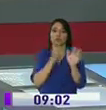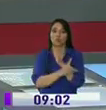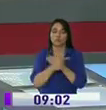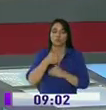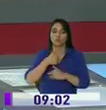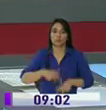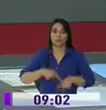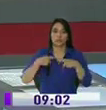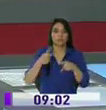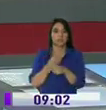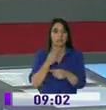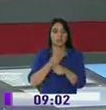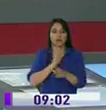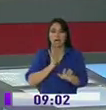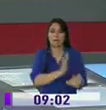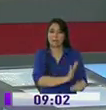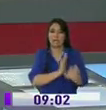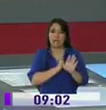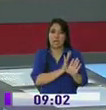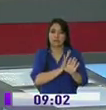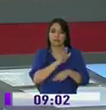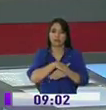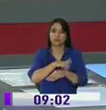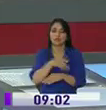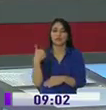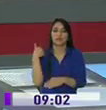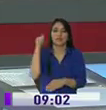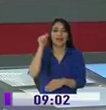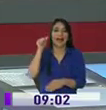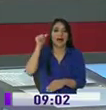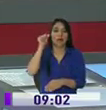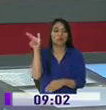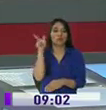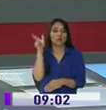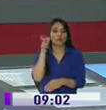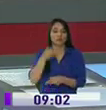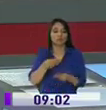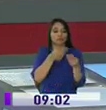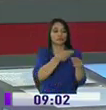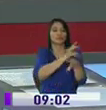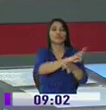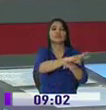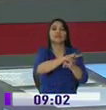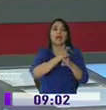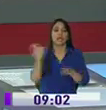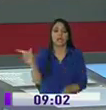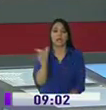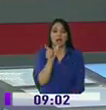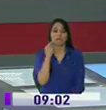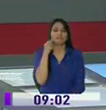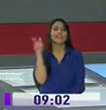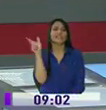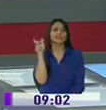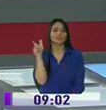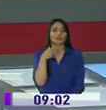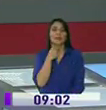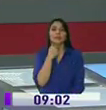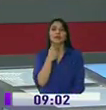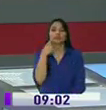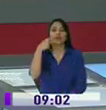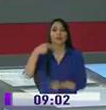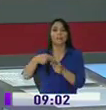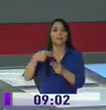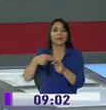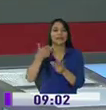y persecución por unos audios que posee y presentará en la Fiscalía. En los mismos se puede escuchar la voz de un hombre que,